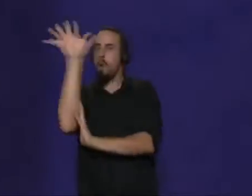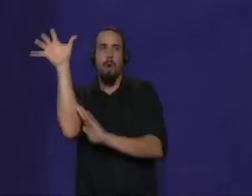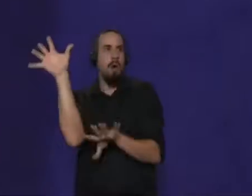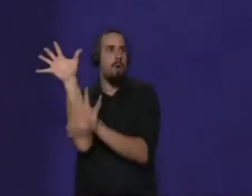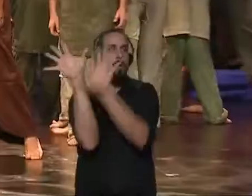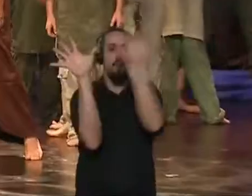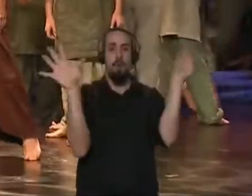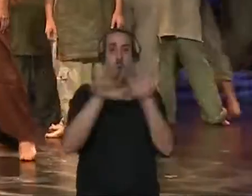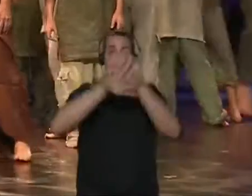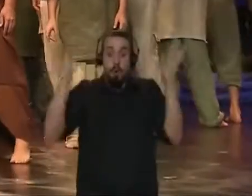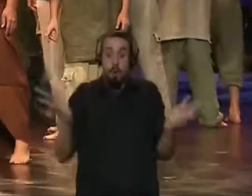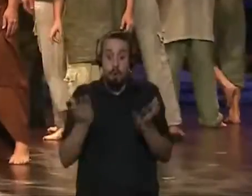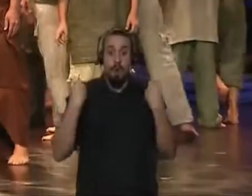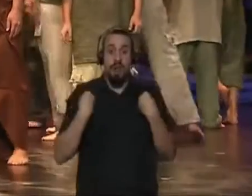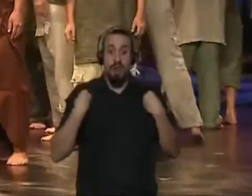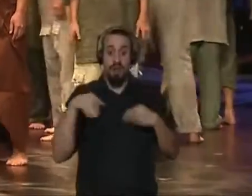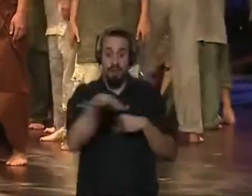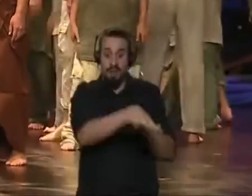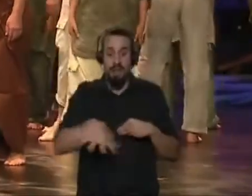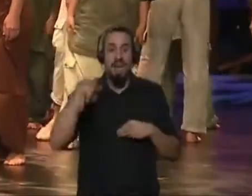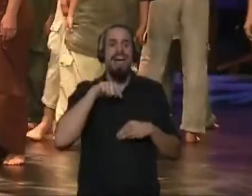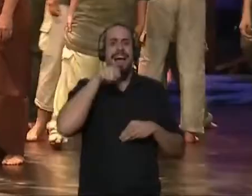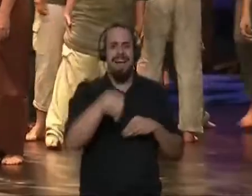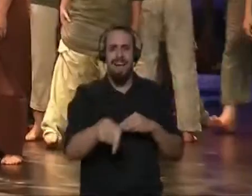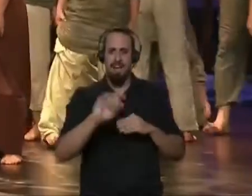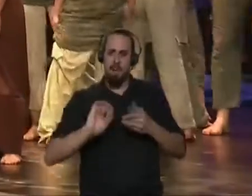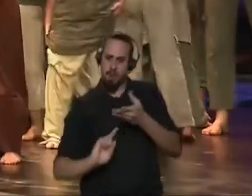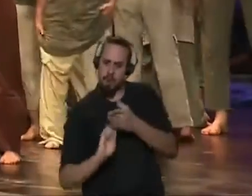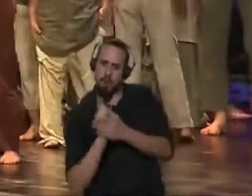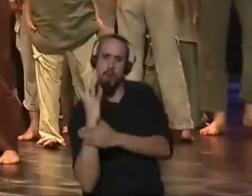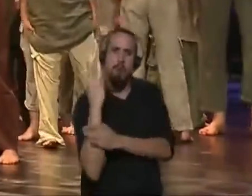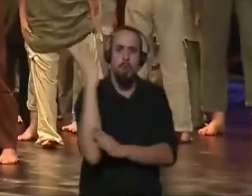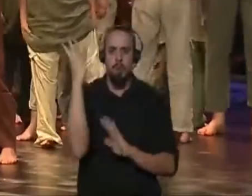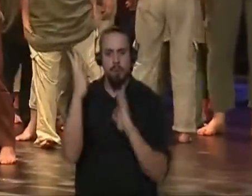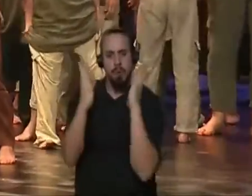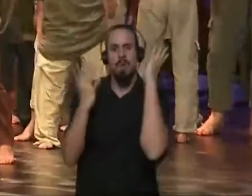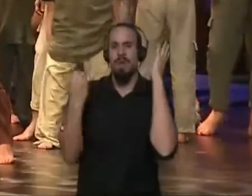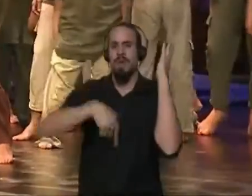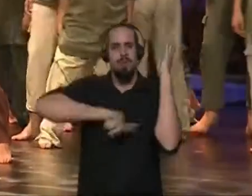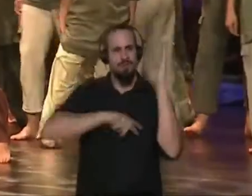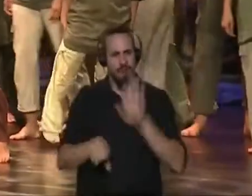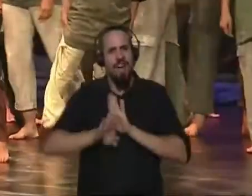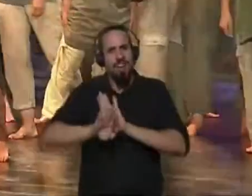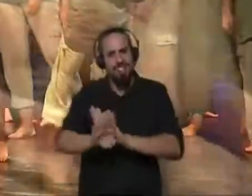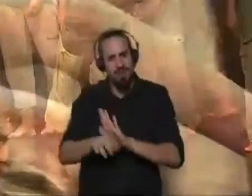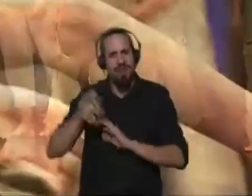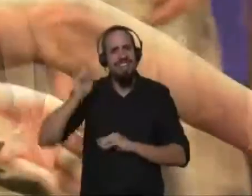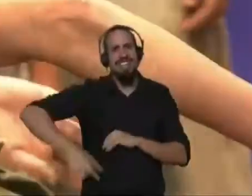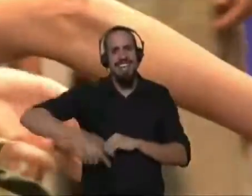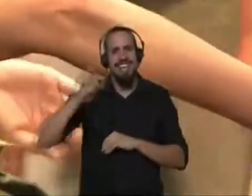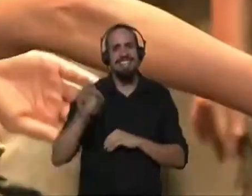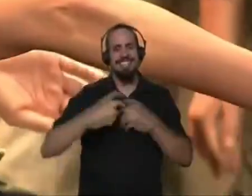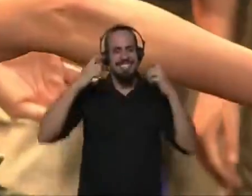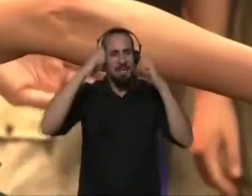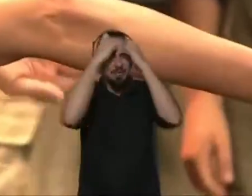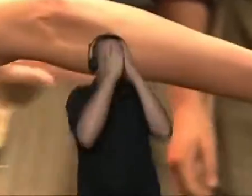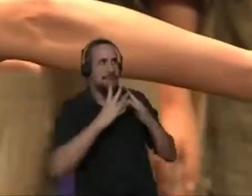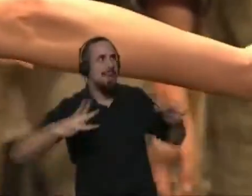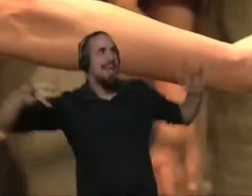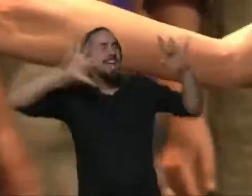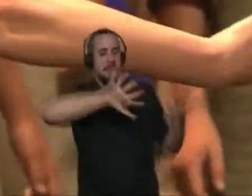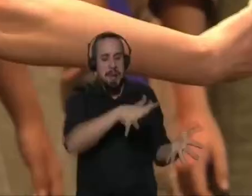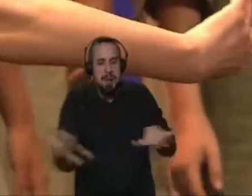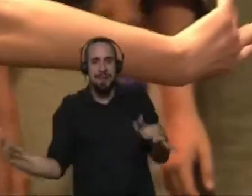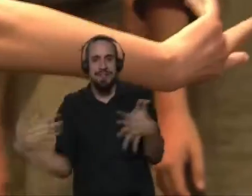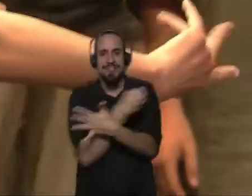del planeta en la que nos tocó sembrar la vida. Y no los bajaremos en la lucha constante de vivir todos los sueños. Y los